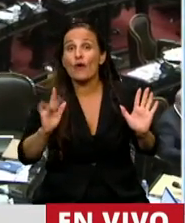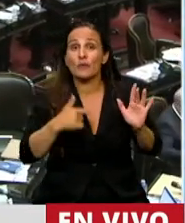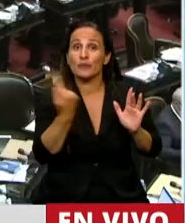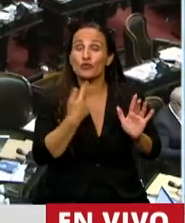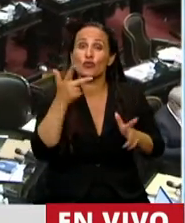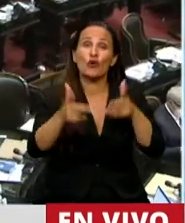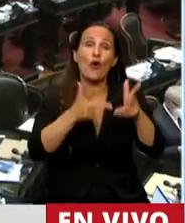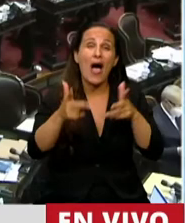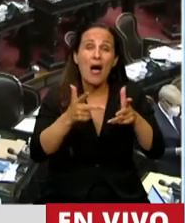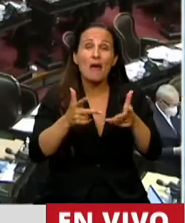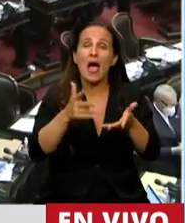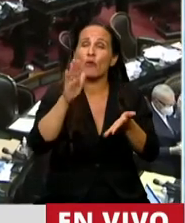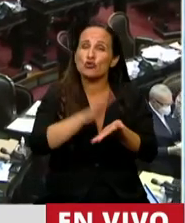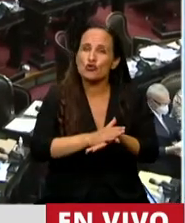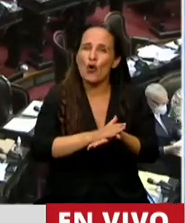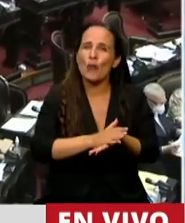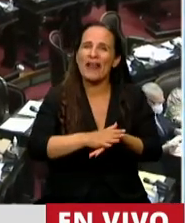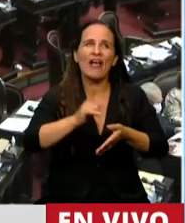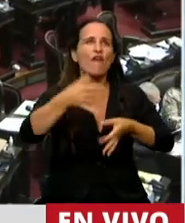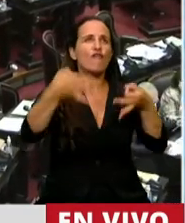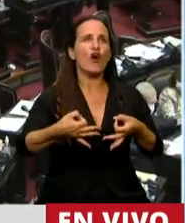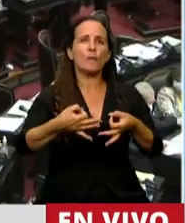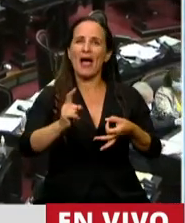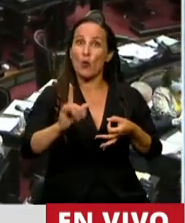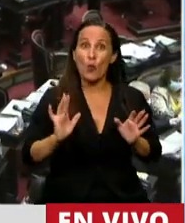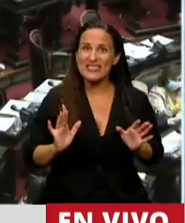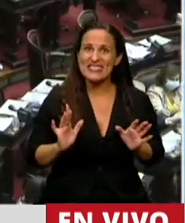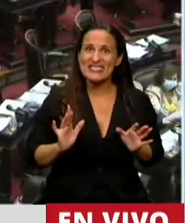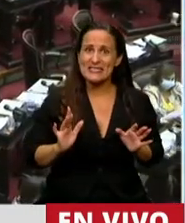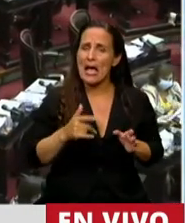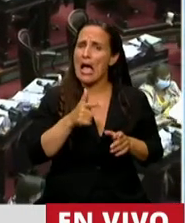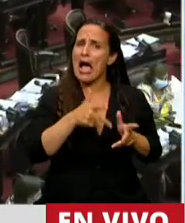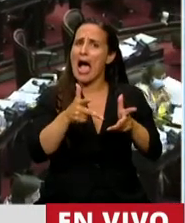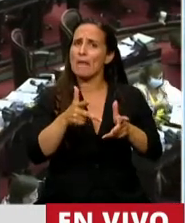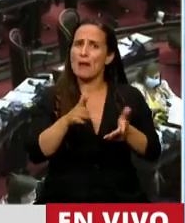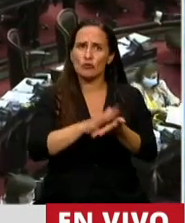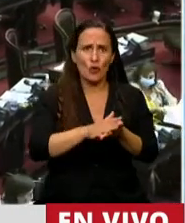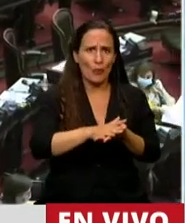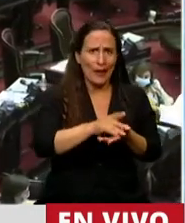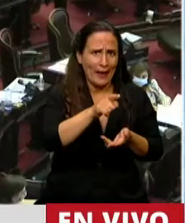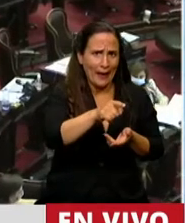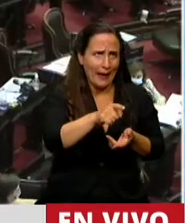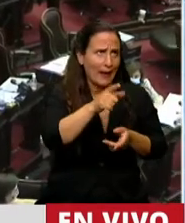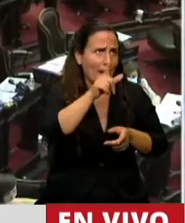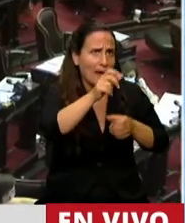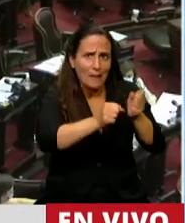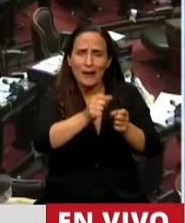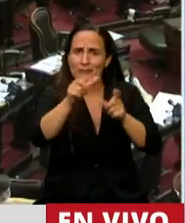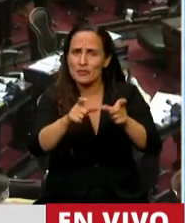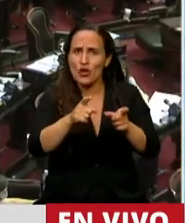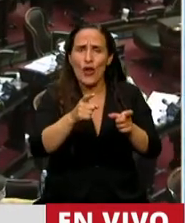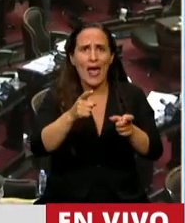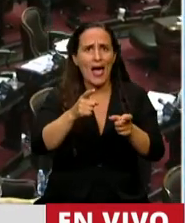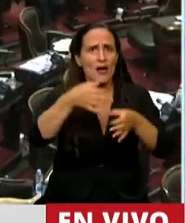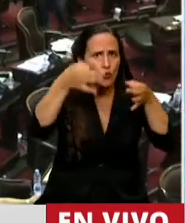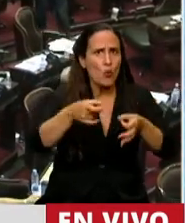de la informalidad, estamos hablando de aquellos que no cumplen rigurosamente con las leyes